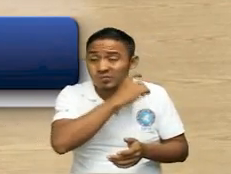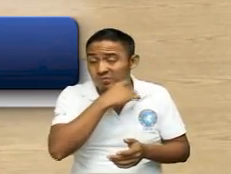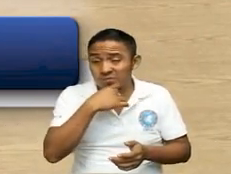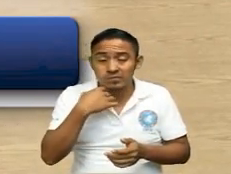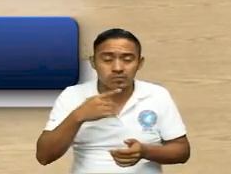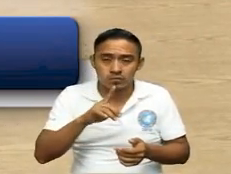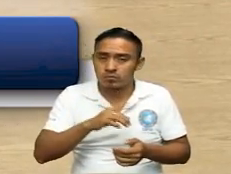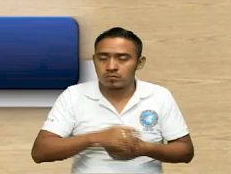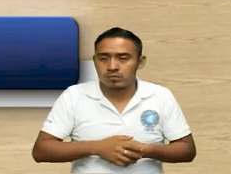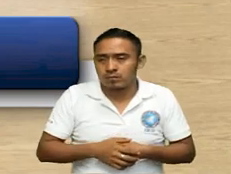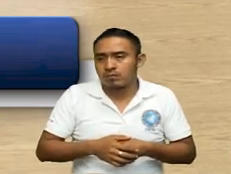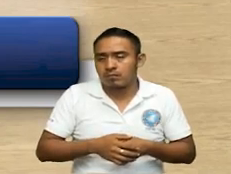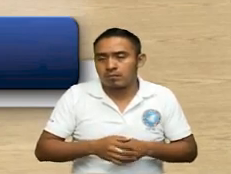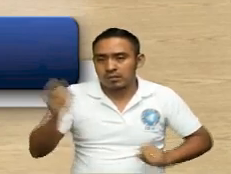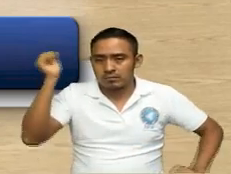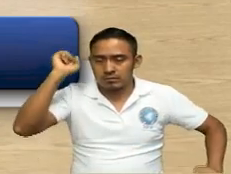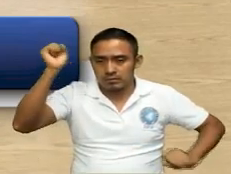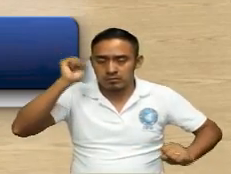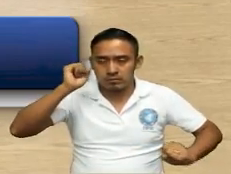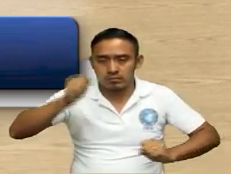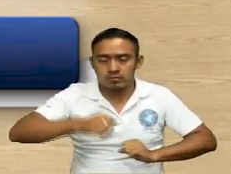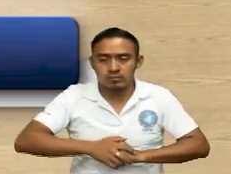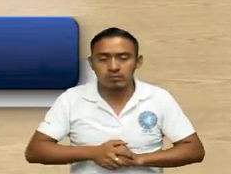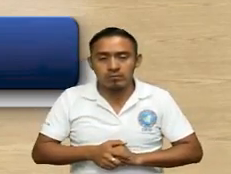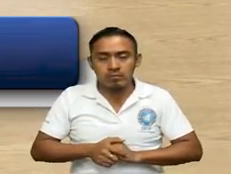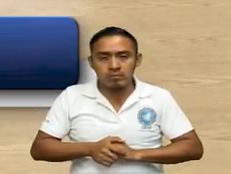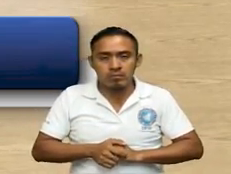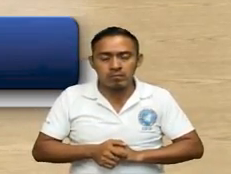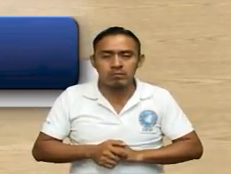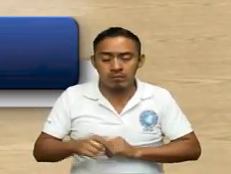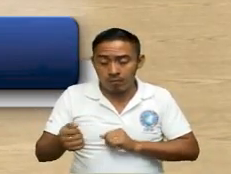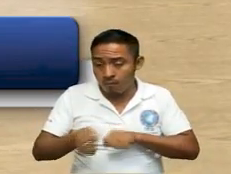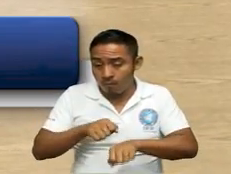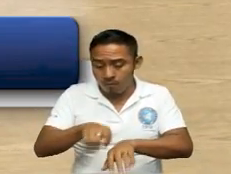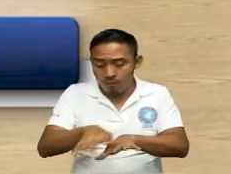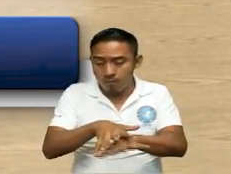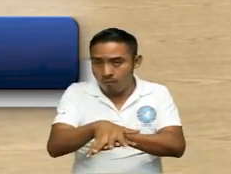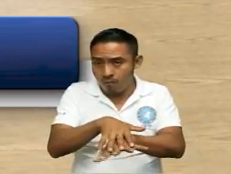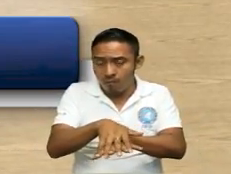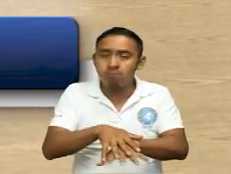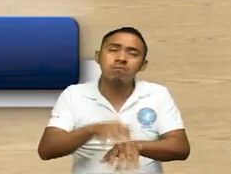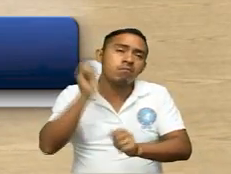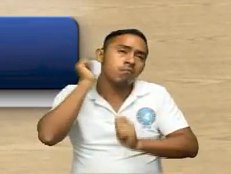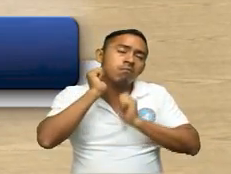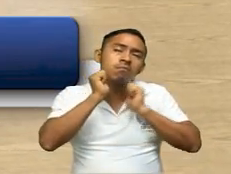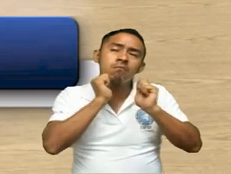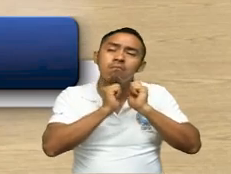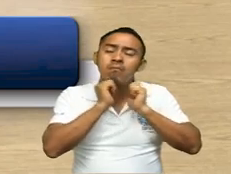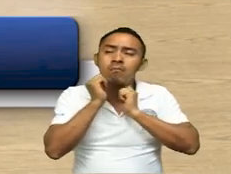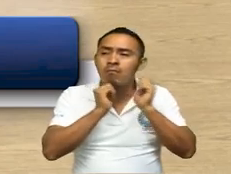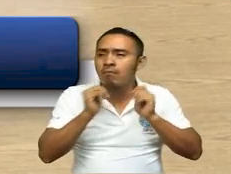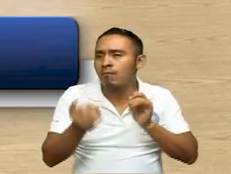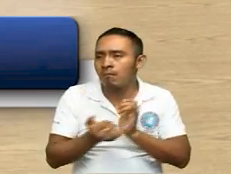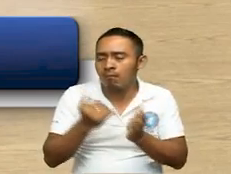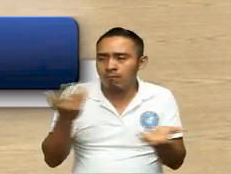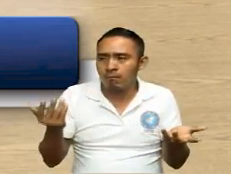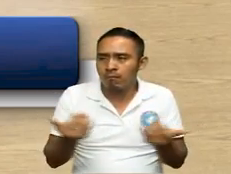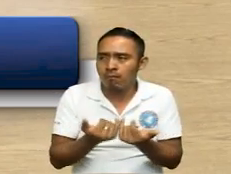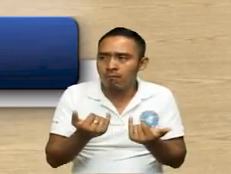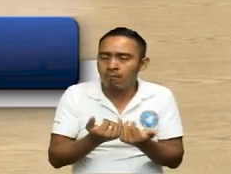hongo, lo de la toalla que habíamos mencionado, cuando utilizamos la toalla de los pies y la utilizamos para secarnos la cara, posteriormente aparecen las